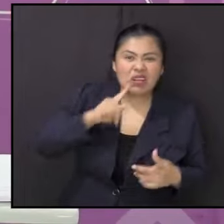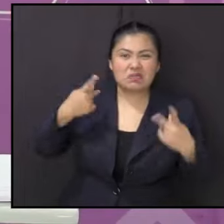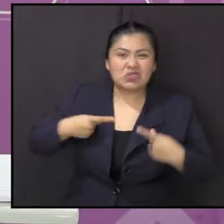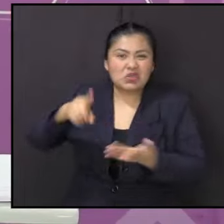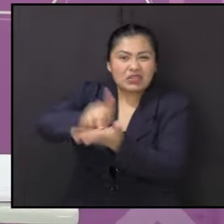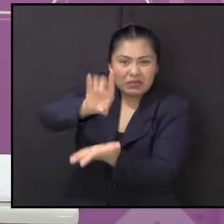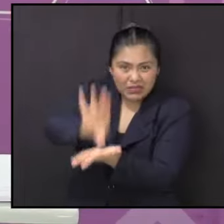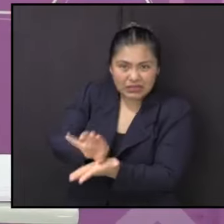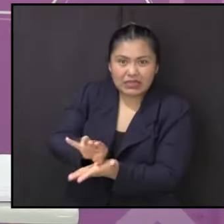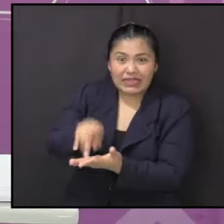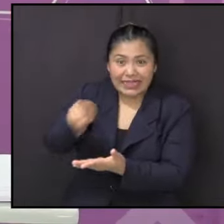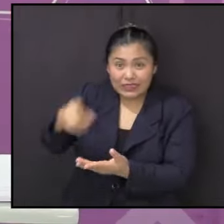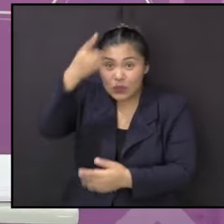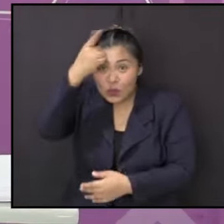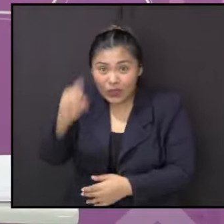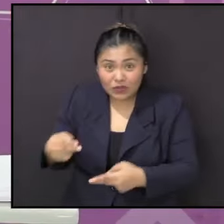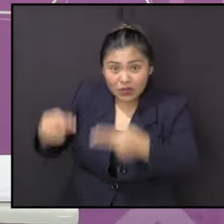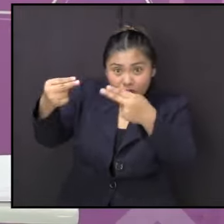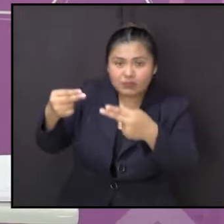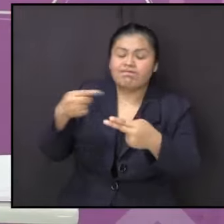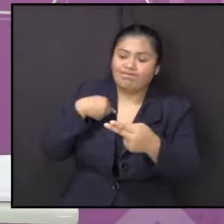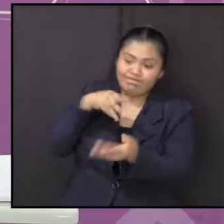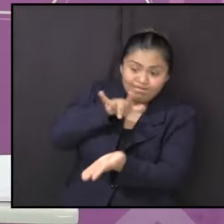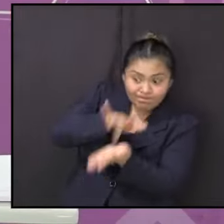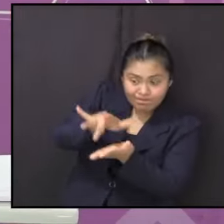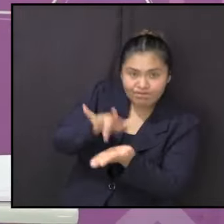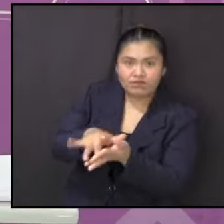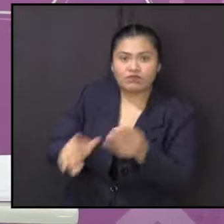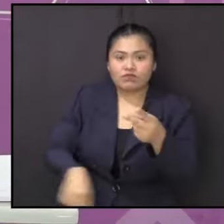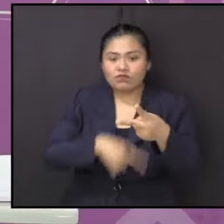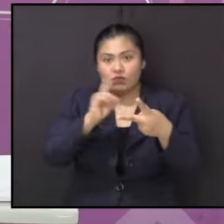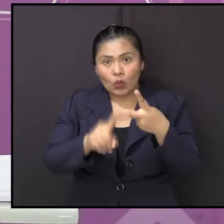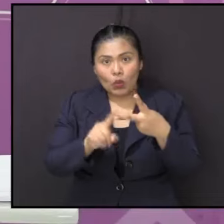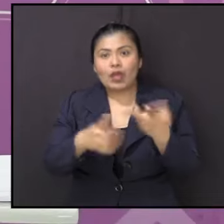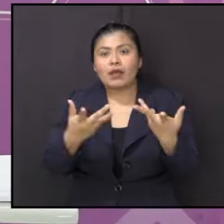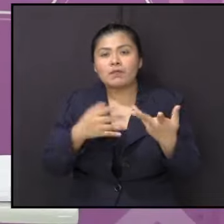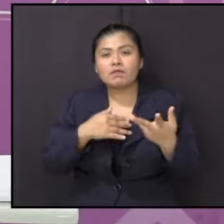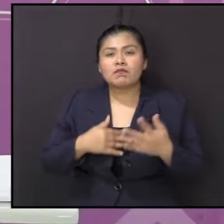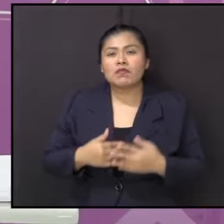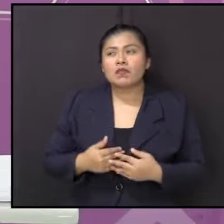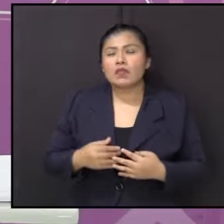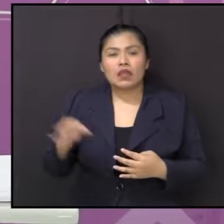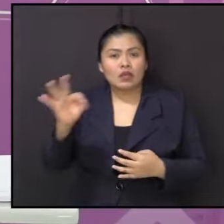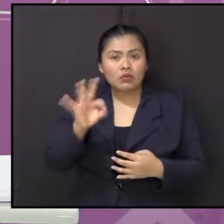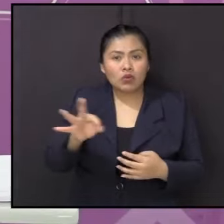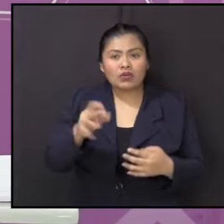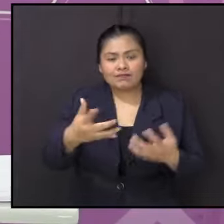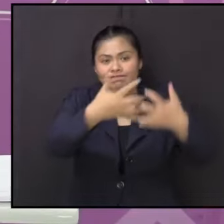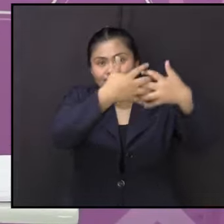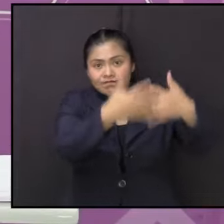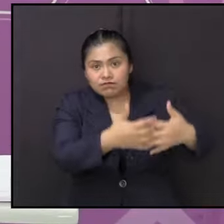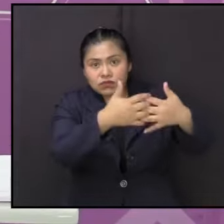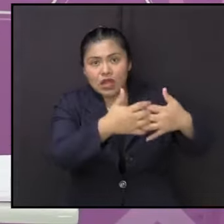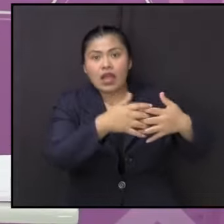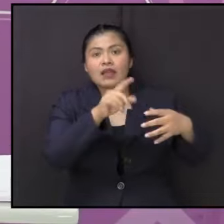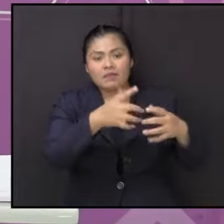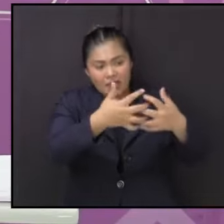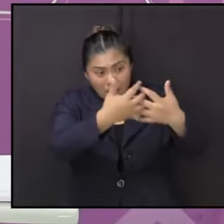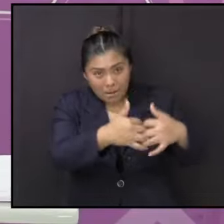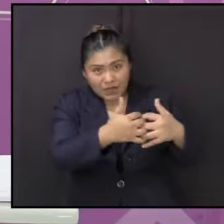tipo de discapacidad, etc. Detallar la necesidad de que impulse la integración de cadenas de valor en las empresas, que les permita